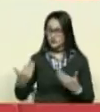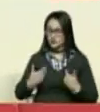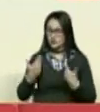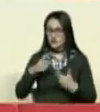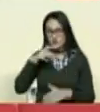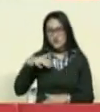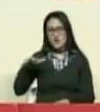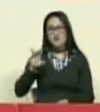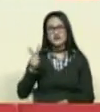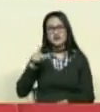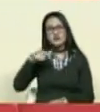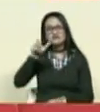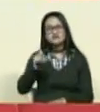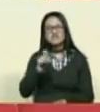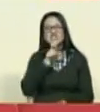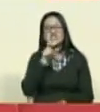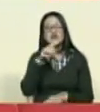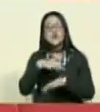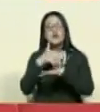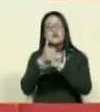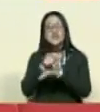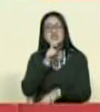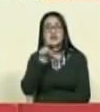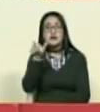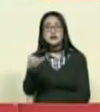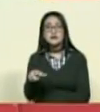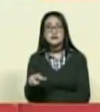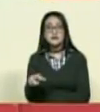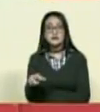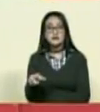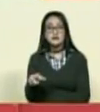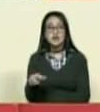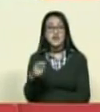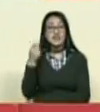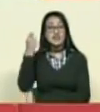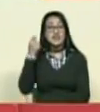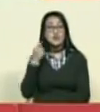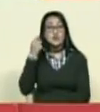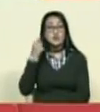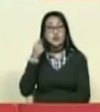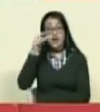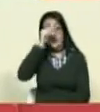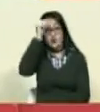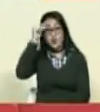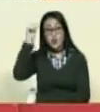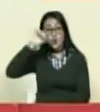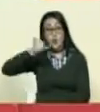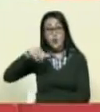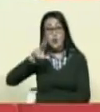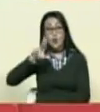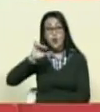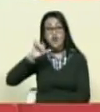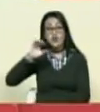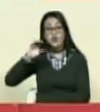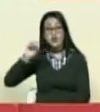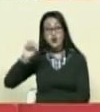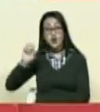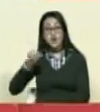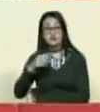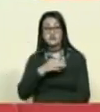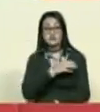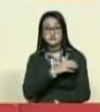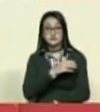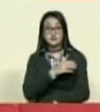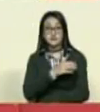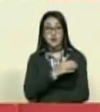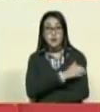de Venezuela. ¿Ustedes saben quién es la persona culpable? El diputado Julio Borges. Y por eso le pedí públicamente al